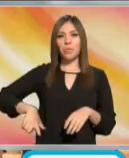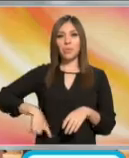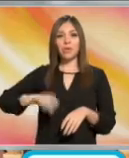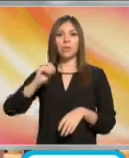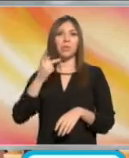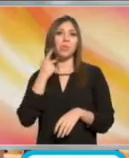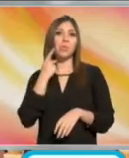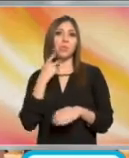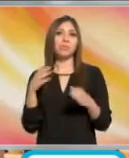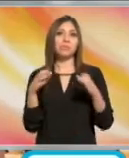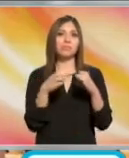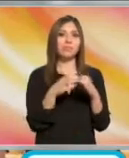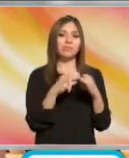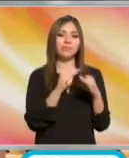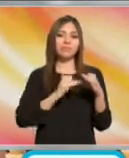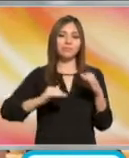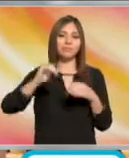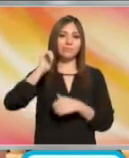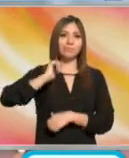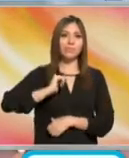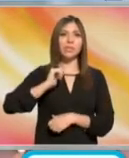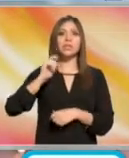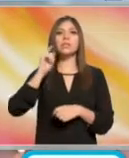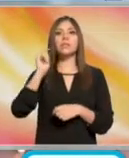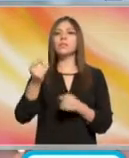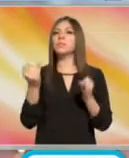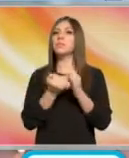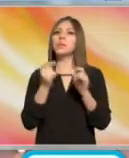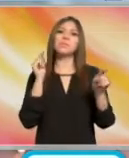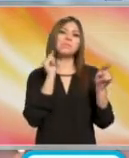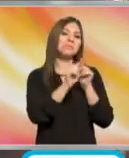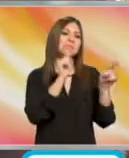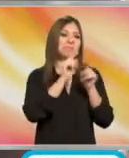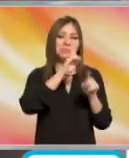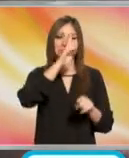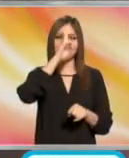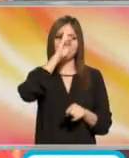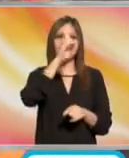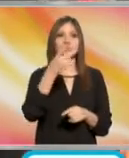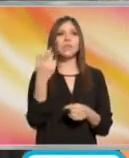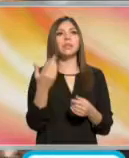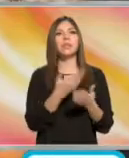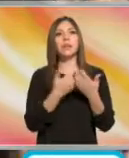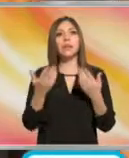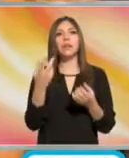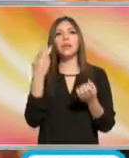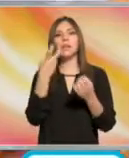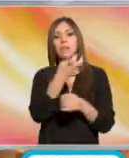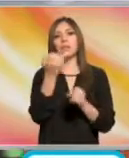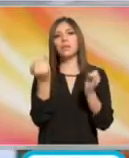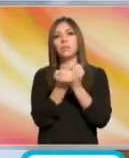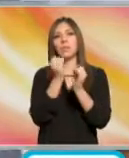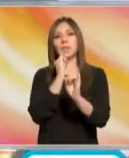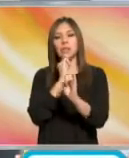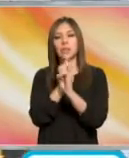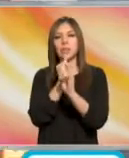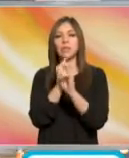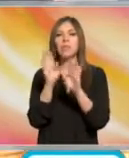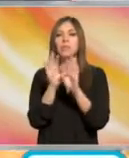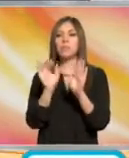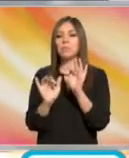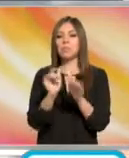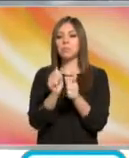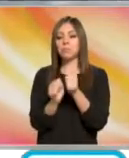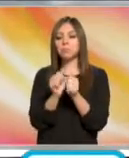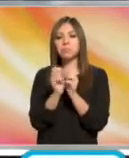es más propicio a generar violencia. Entonces, bueno, la violencia se ha manifestado, les decía, en redes y viene desde